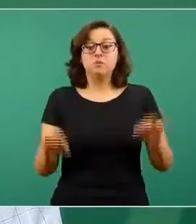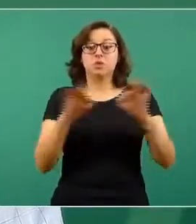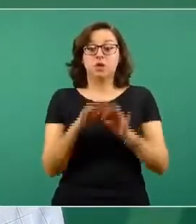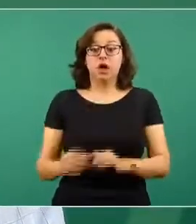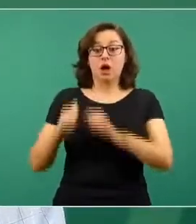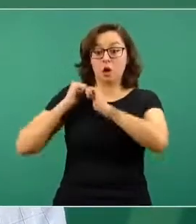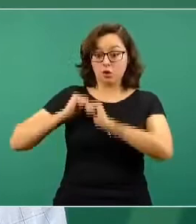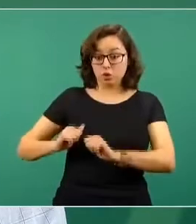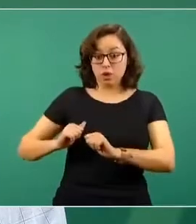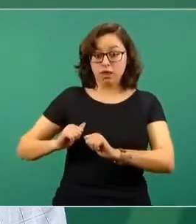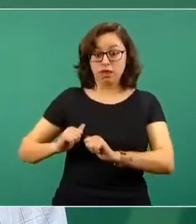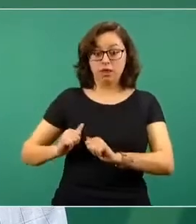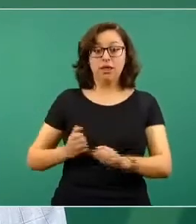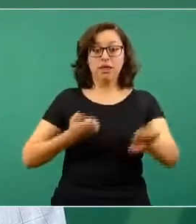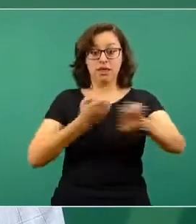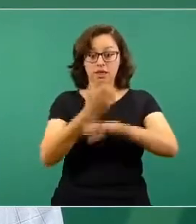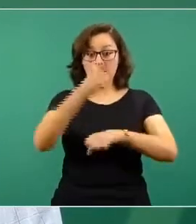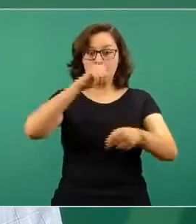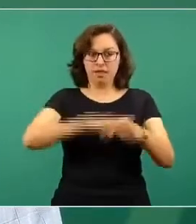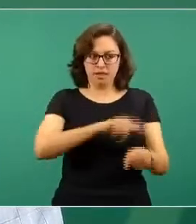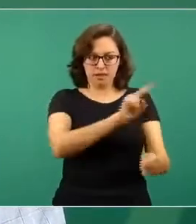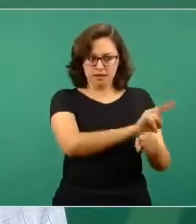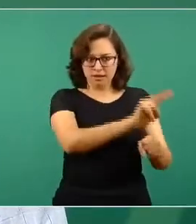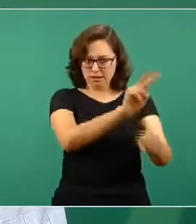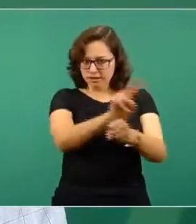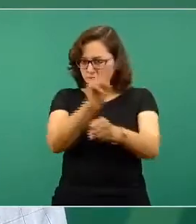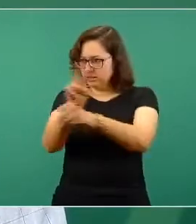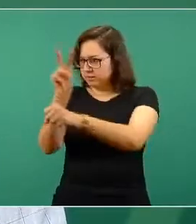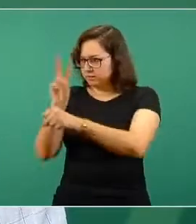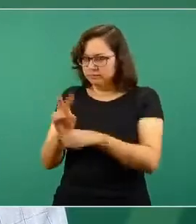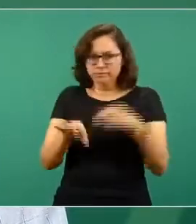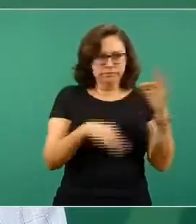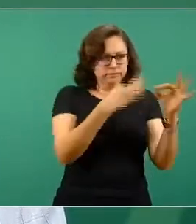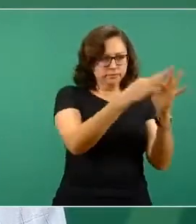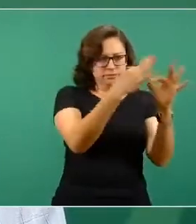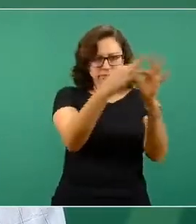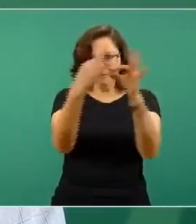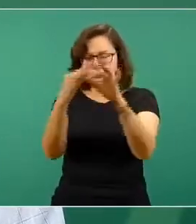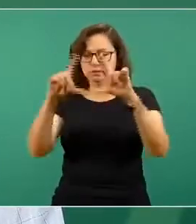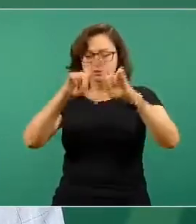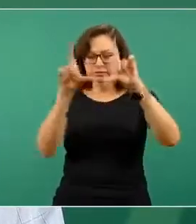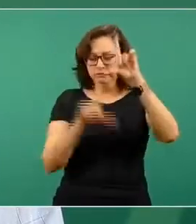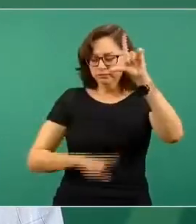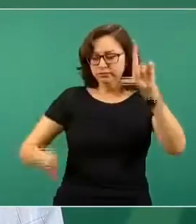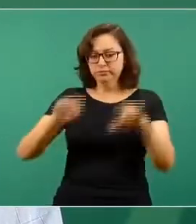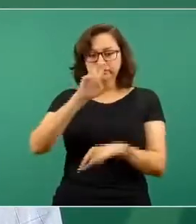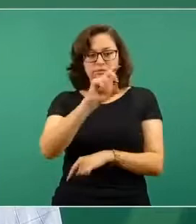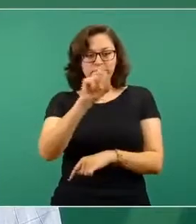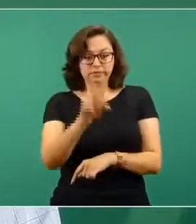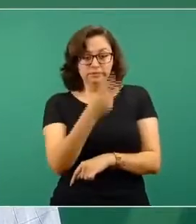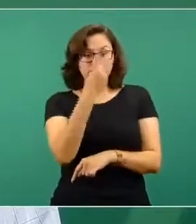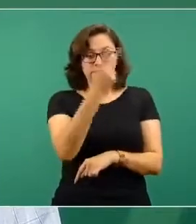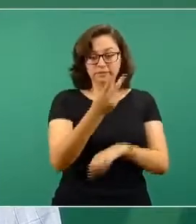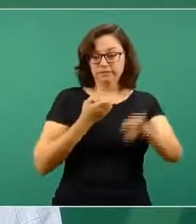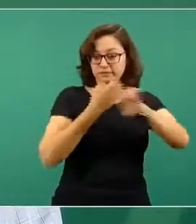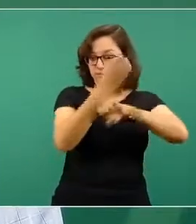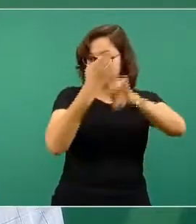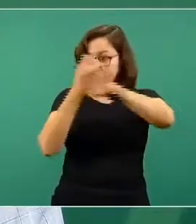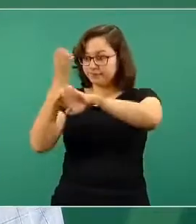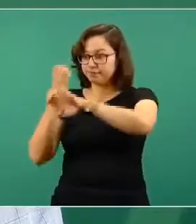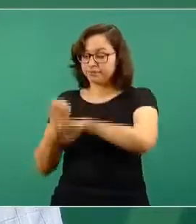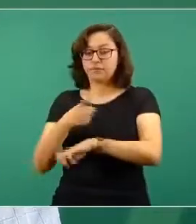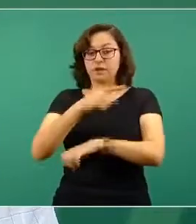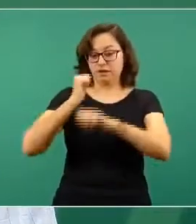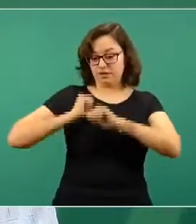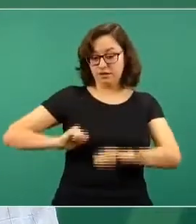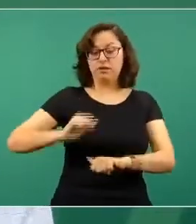autoridad sanitaria estatal, porque son las 32 entidades federativas, que son autoridades sanitarias también,